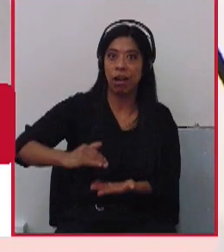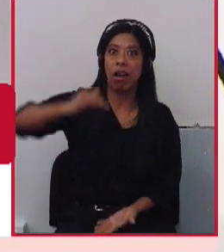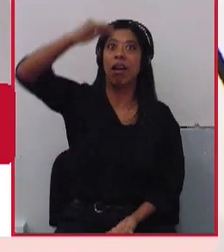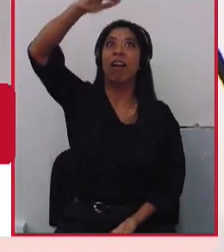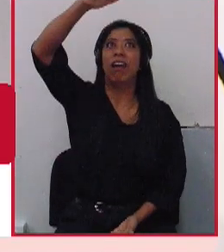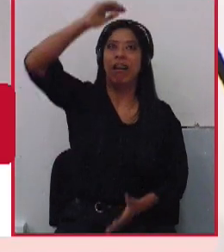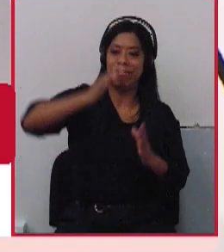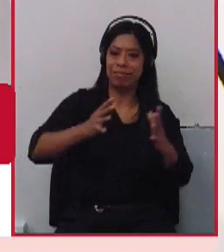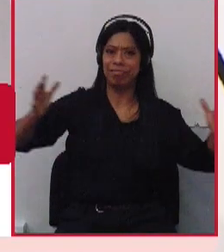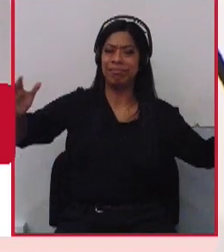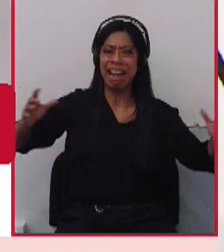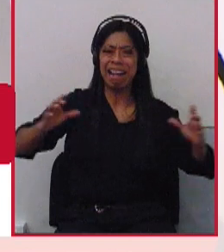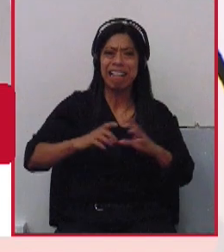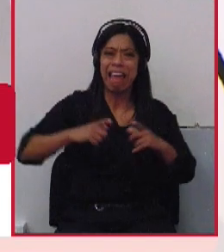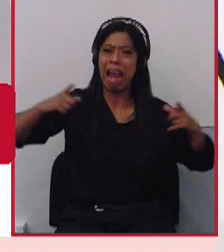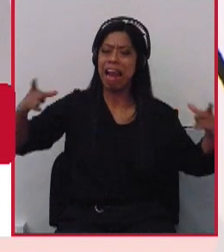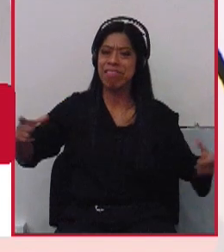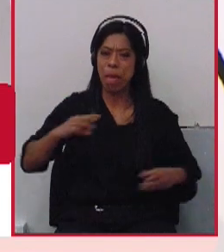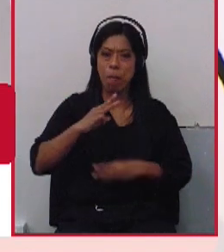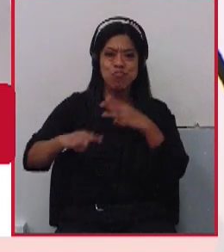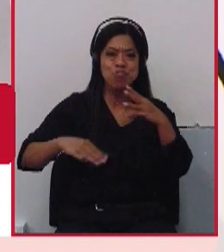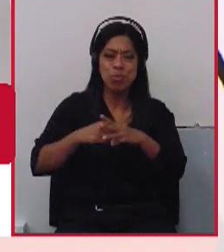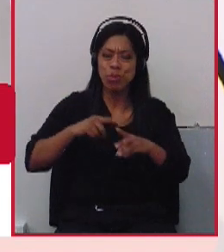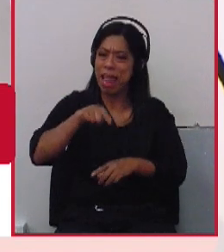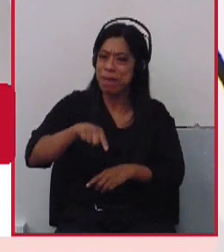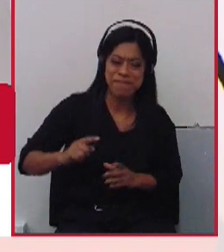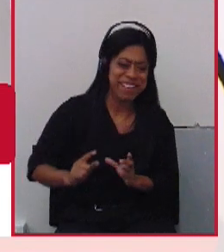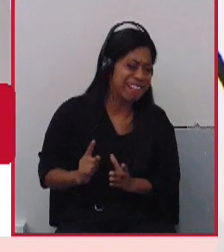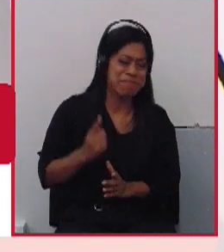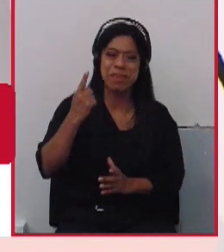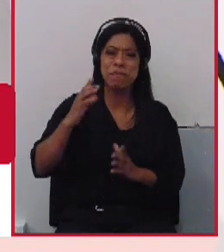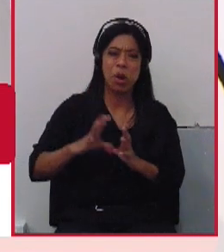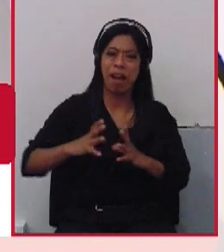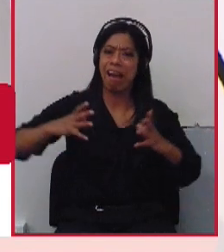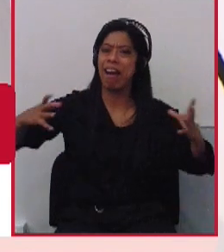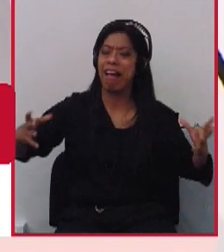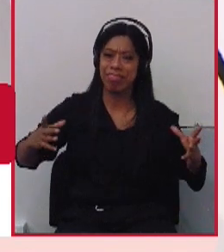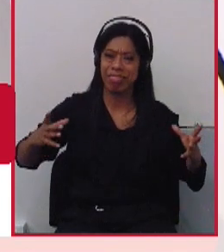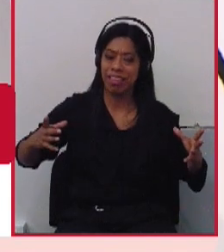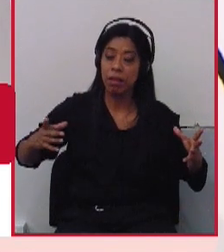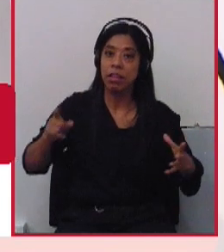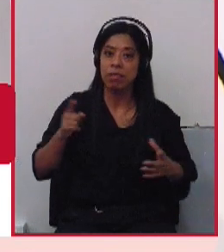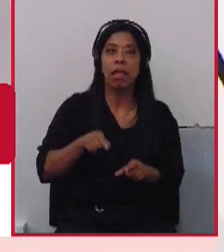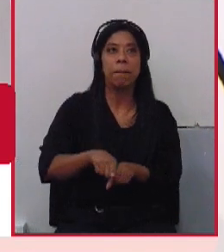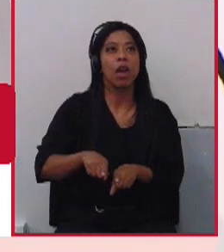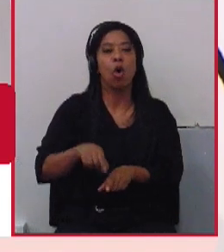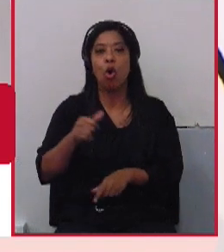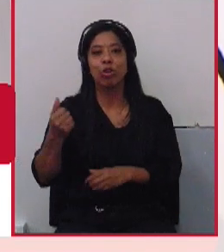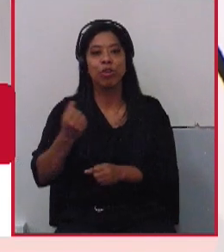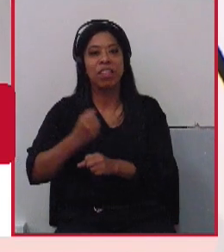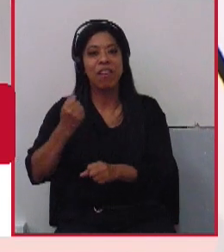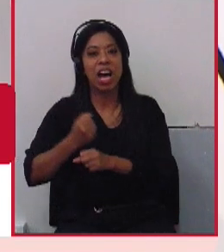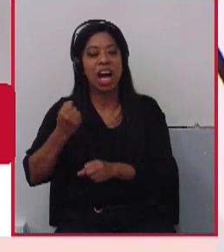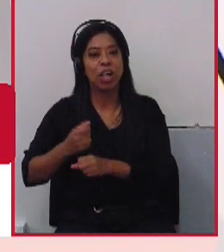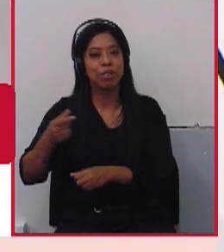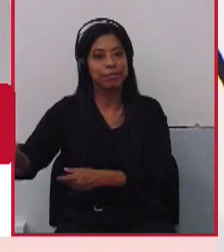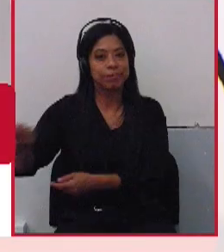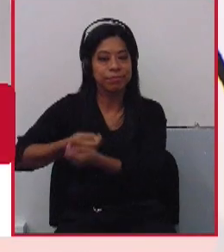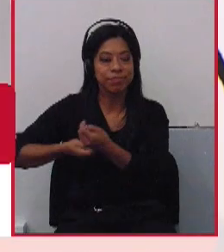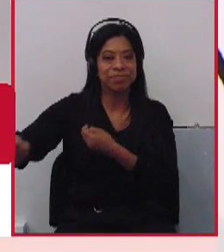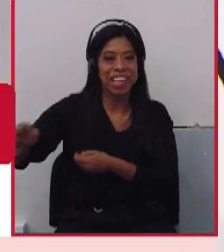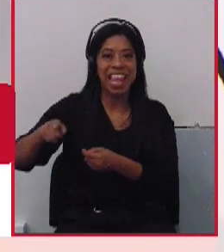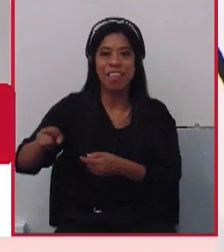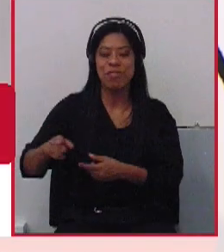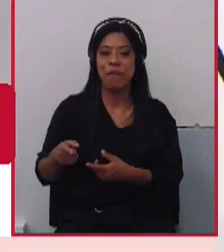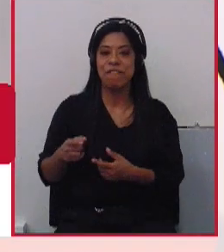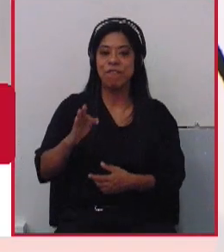el mundo. Y fue todo un reto. Ahí trabajamos también con el proveedor de floculantes para